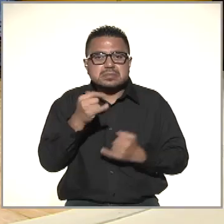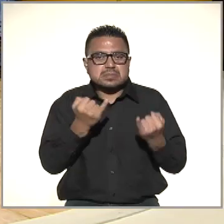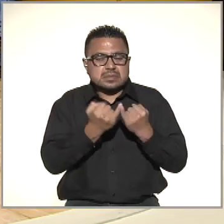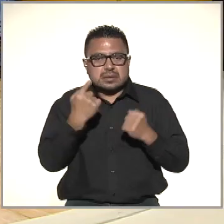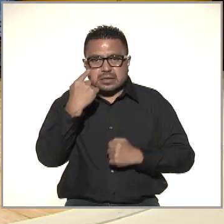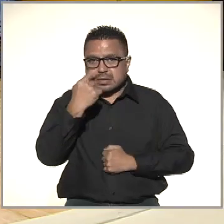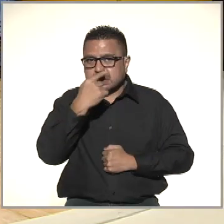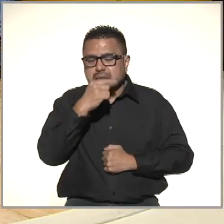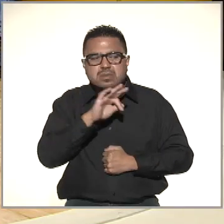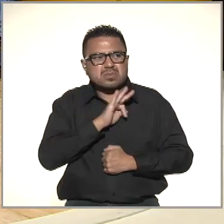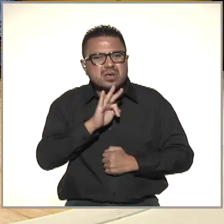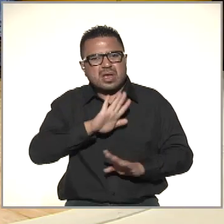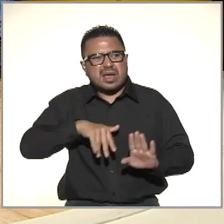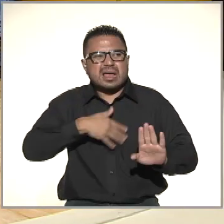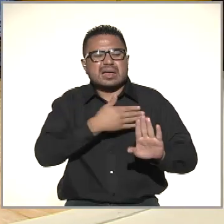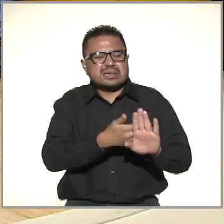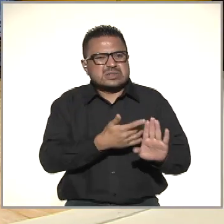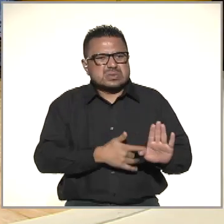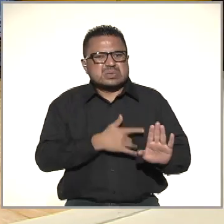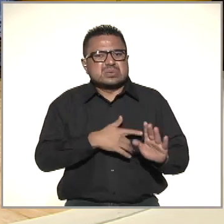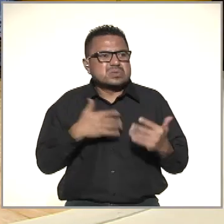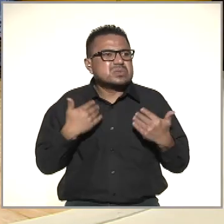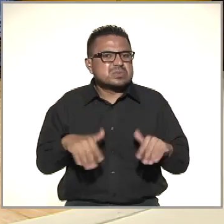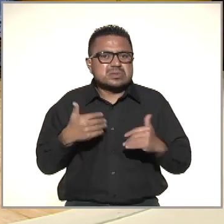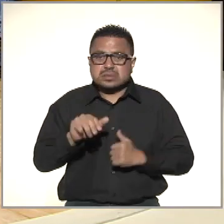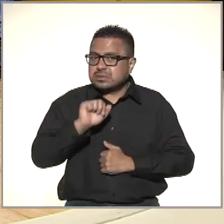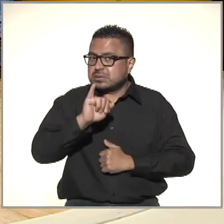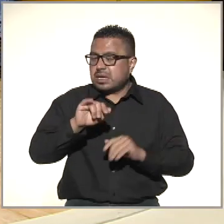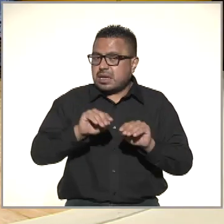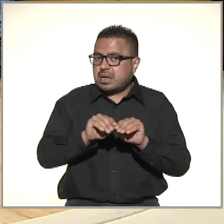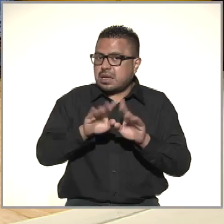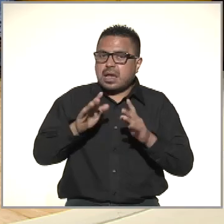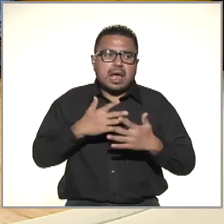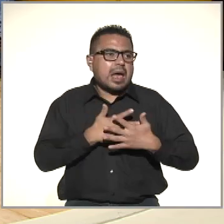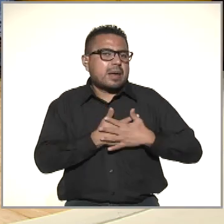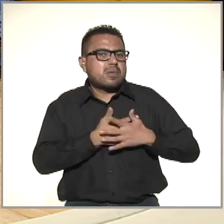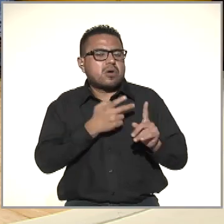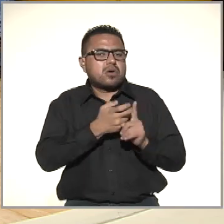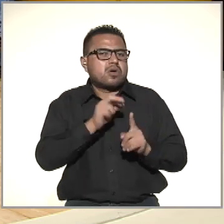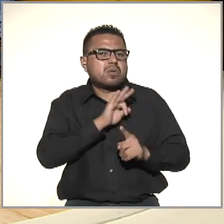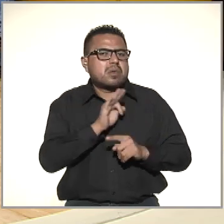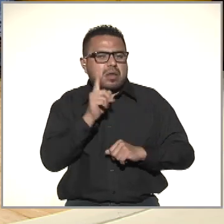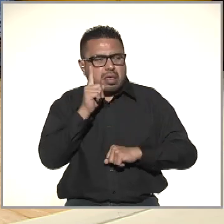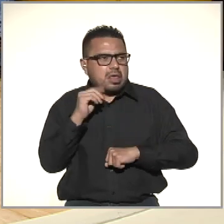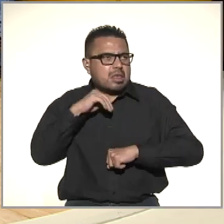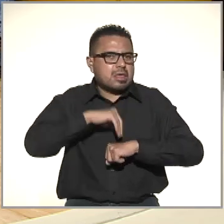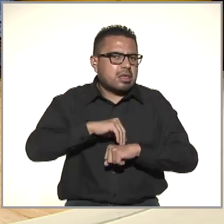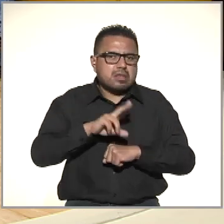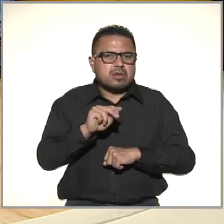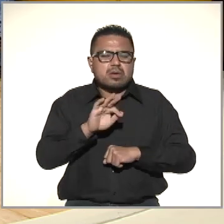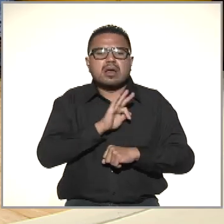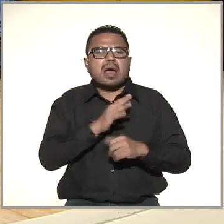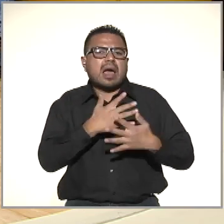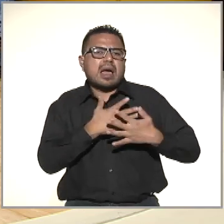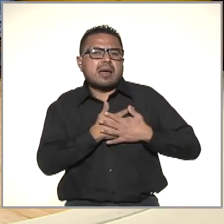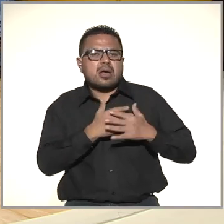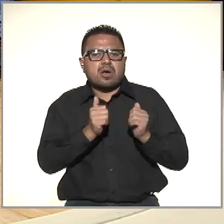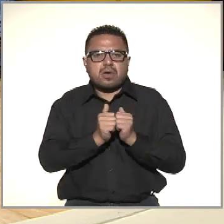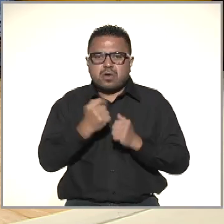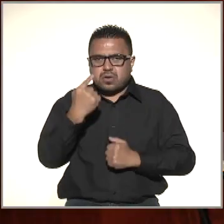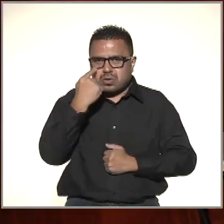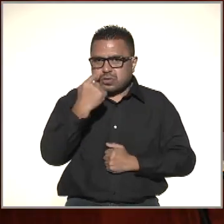lastimar. Sí, claro. Dicen que el amor no se puede fingir y el amor se ve mucho en los